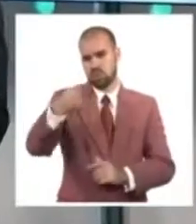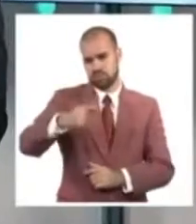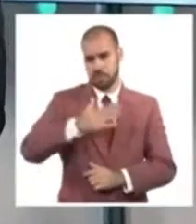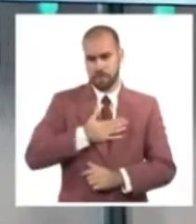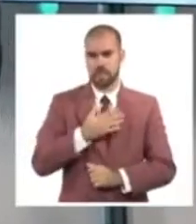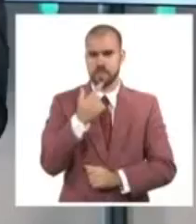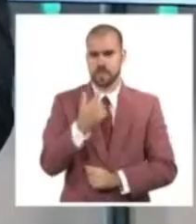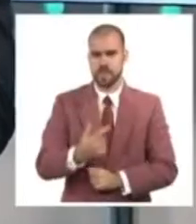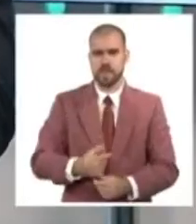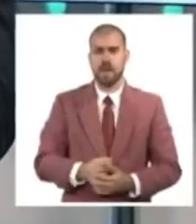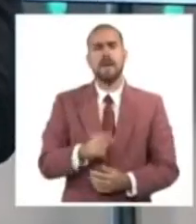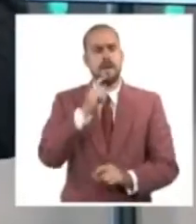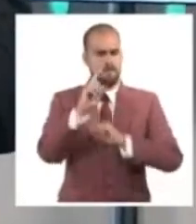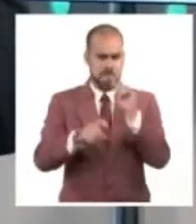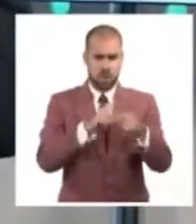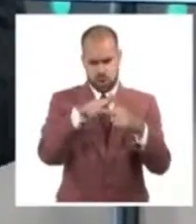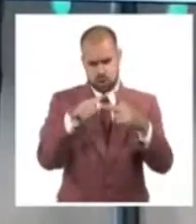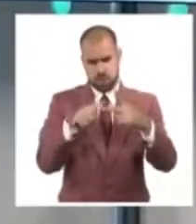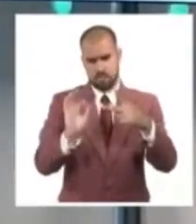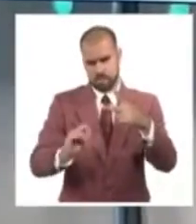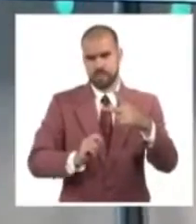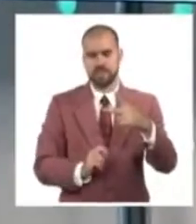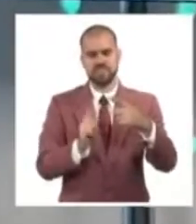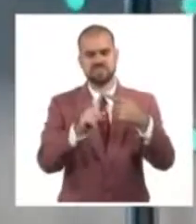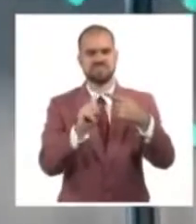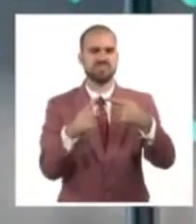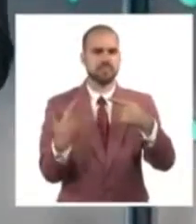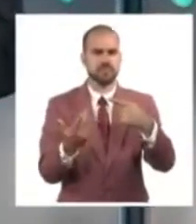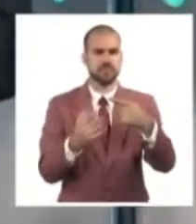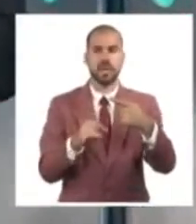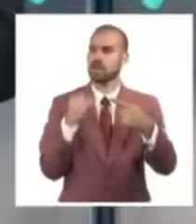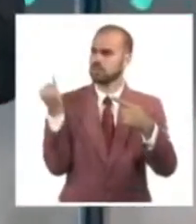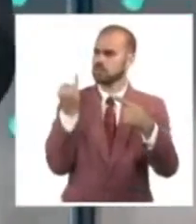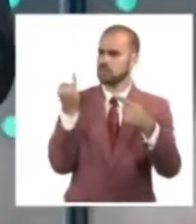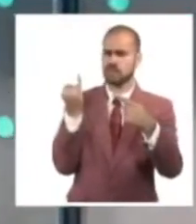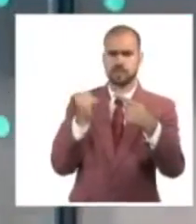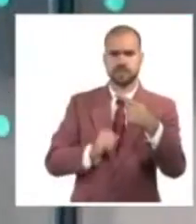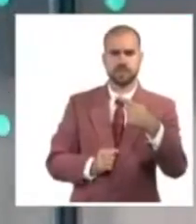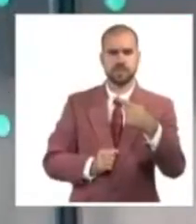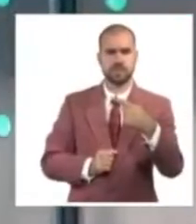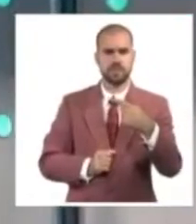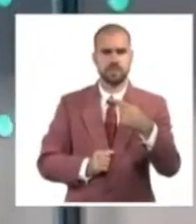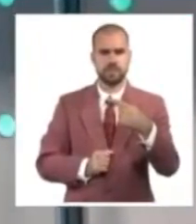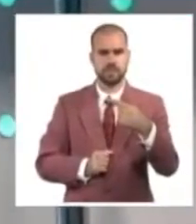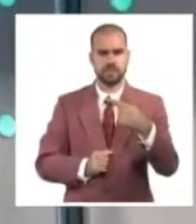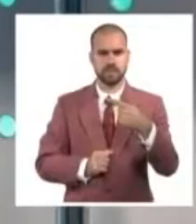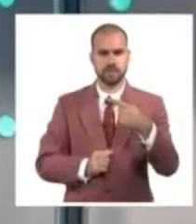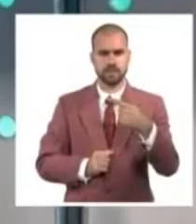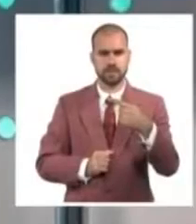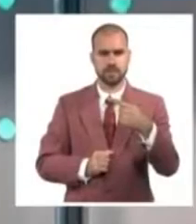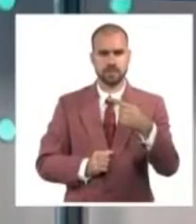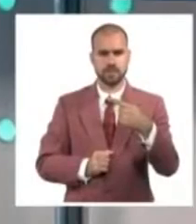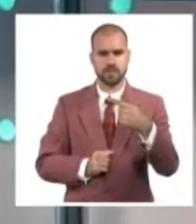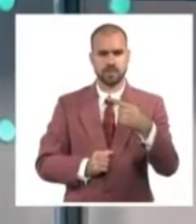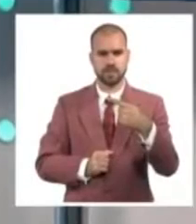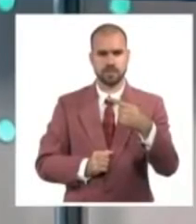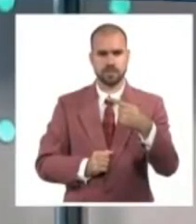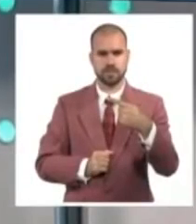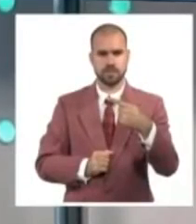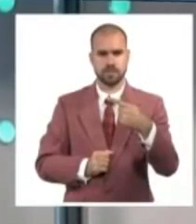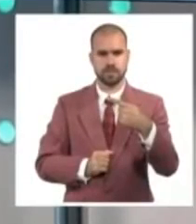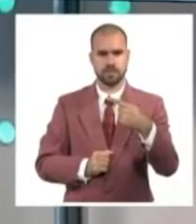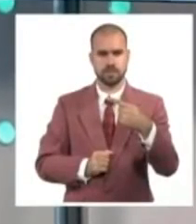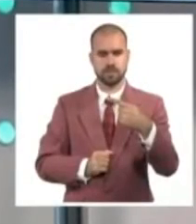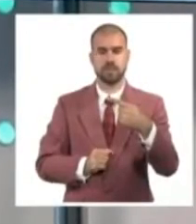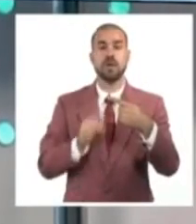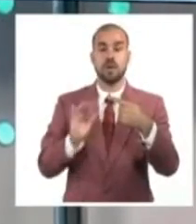minutos finales. Primero, a nivel internacional, tanto intercambio que tiene la organización, sí, que tienen los profesionales del